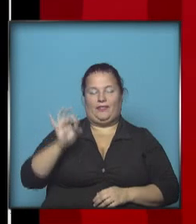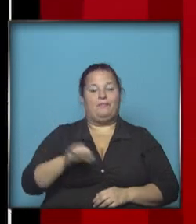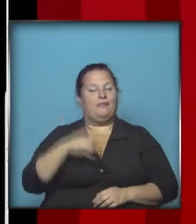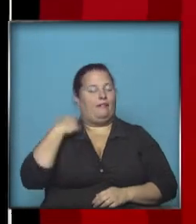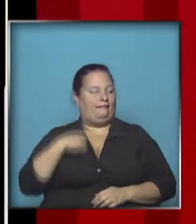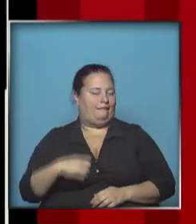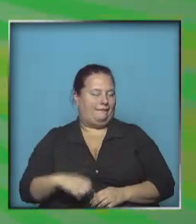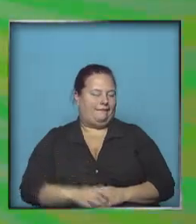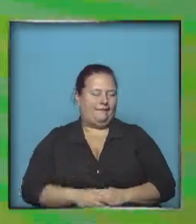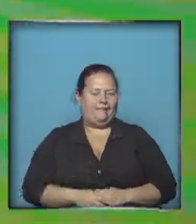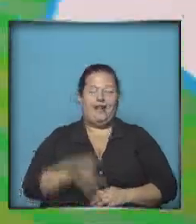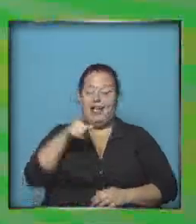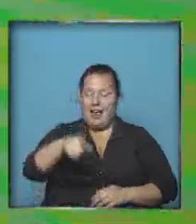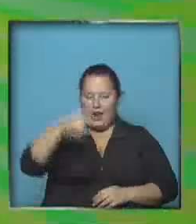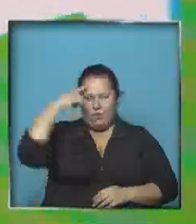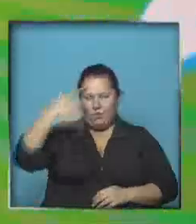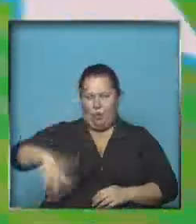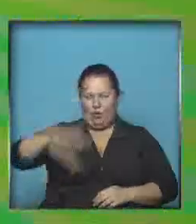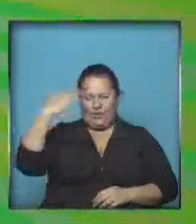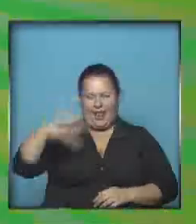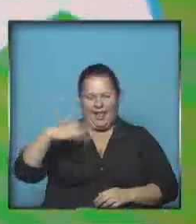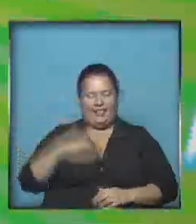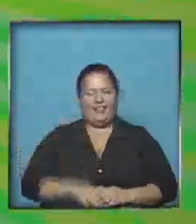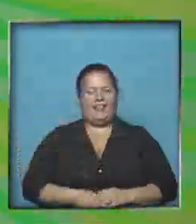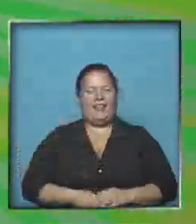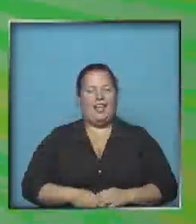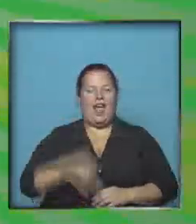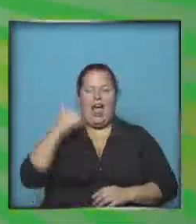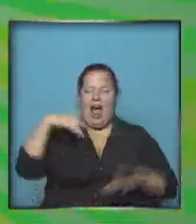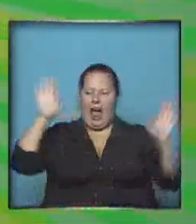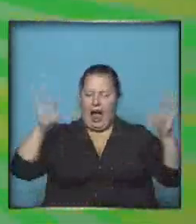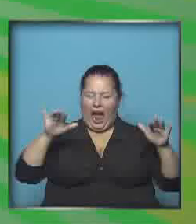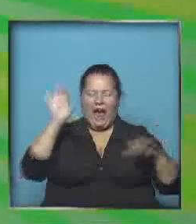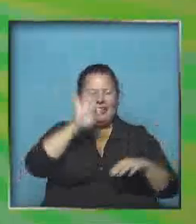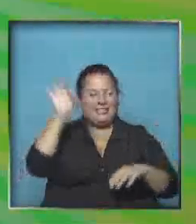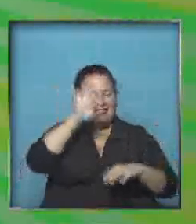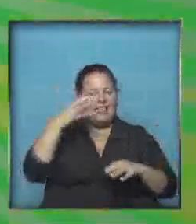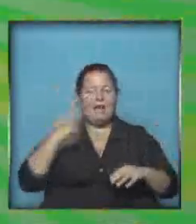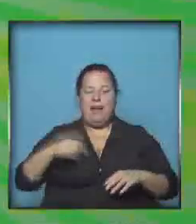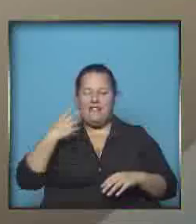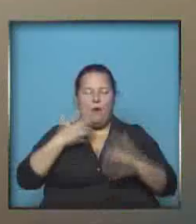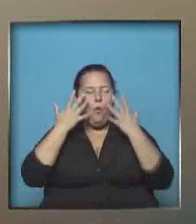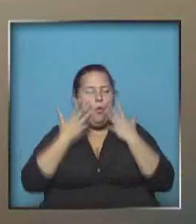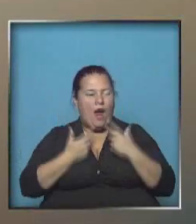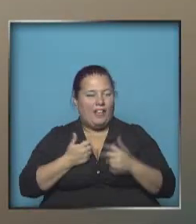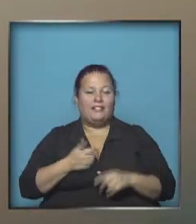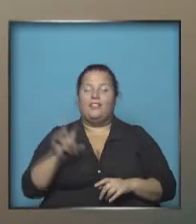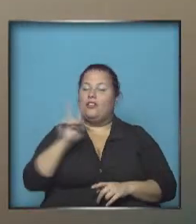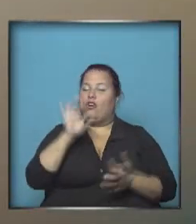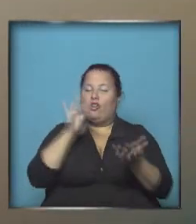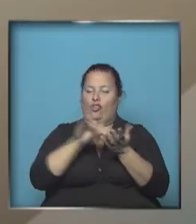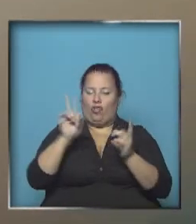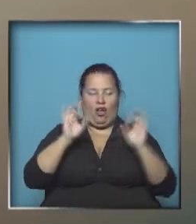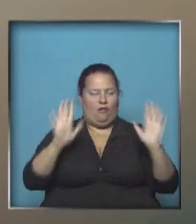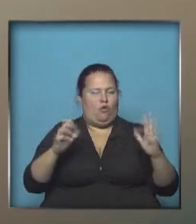Me aburro. ¡El niño que lo sabe todo! ¿Hay aves, insectos, mamíferos, vertebrados? ¡No se